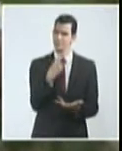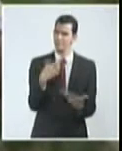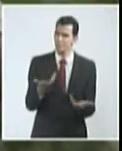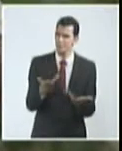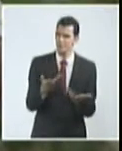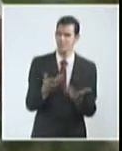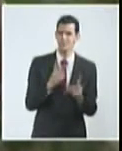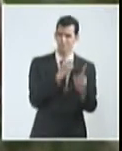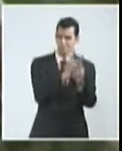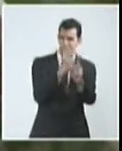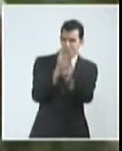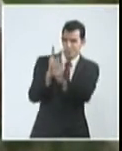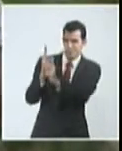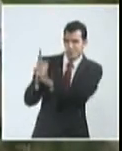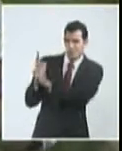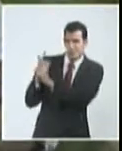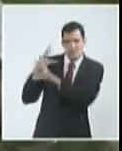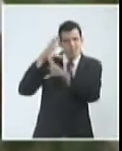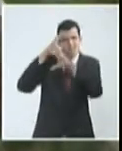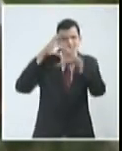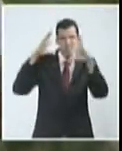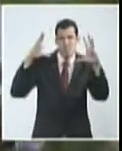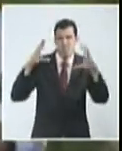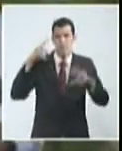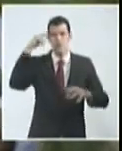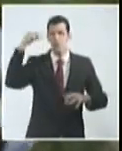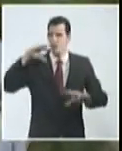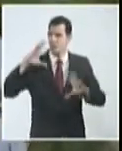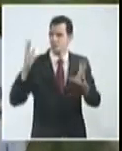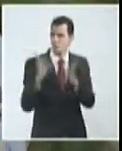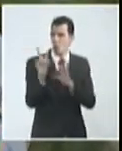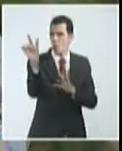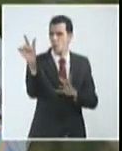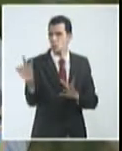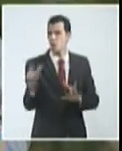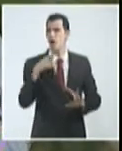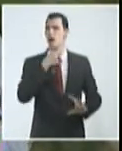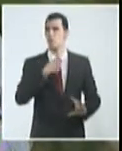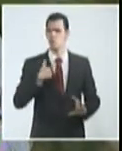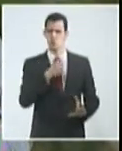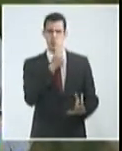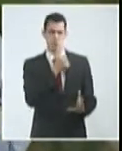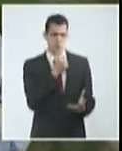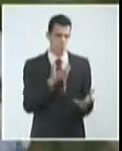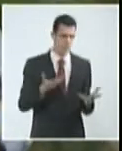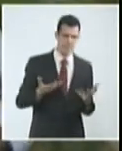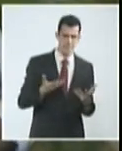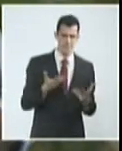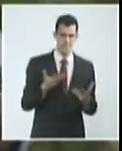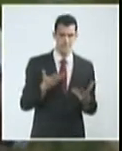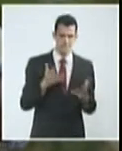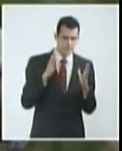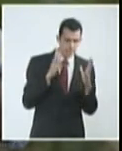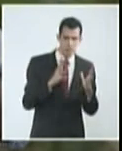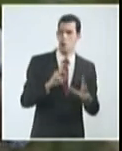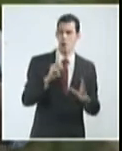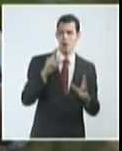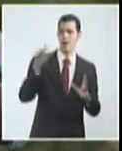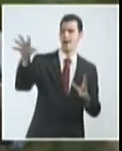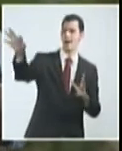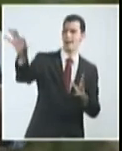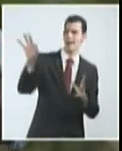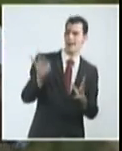todos esos proyectos están involucrados las instituciones científicas, los expertos, también los académicos. El hecho de que estamos desarrollando un